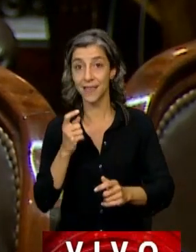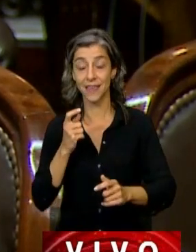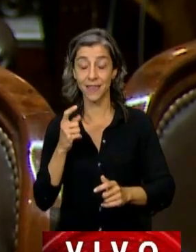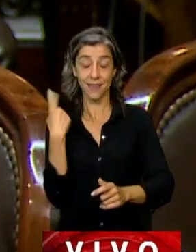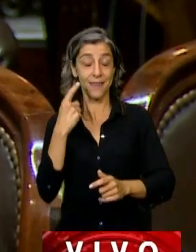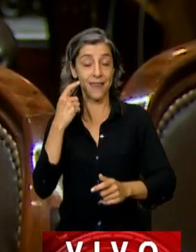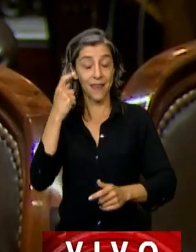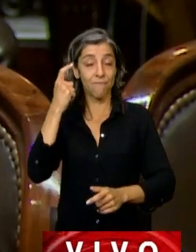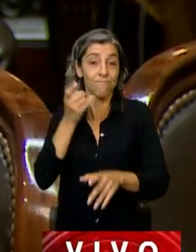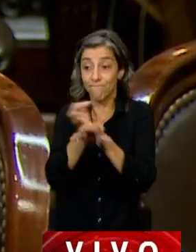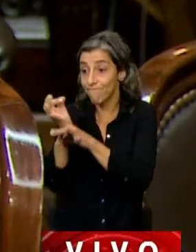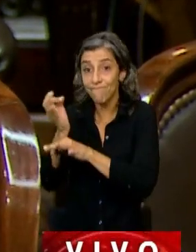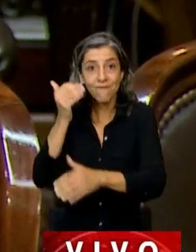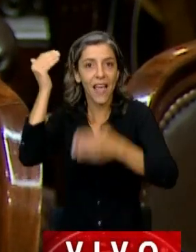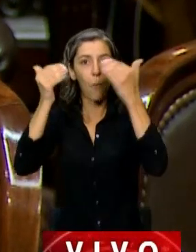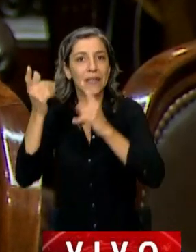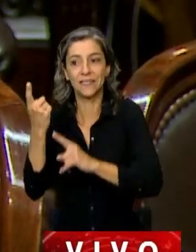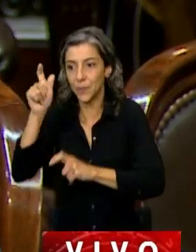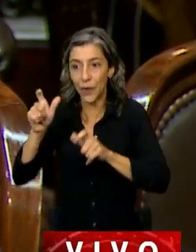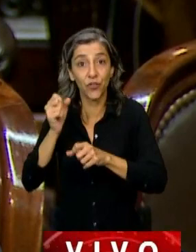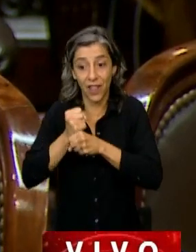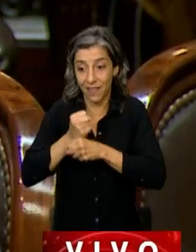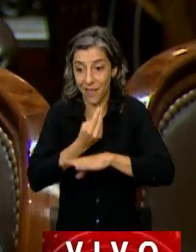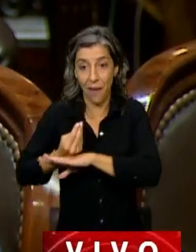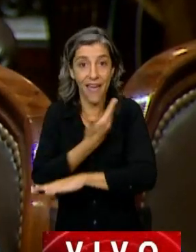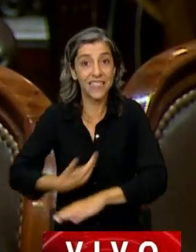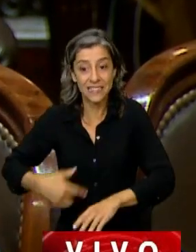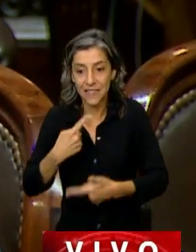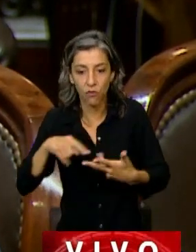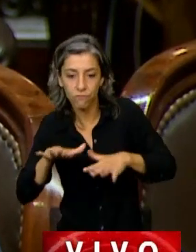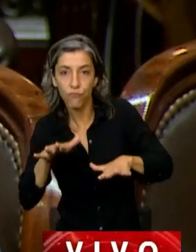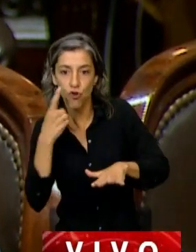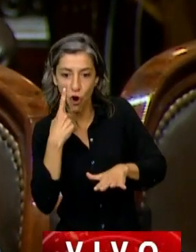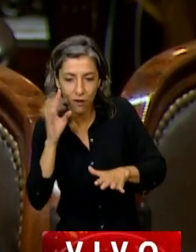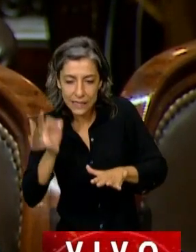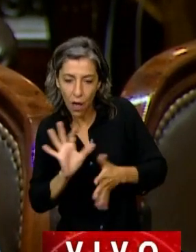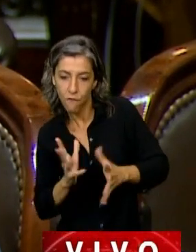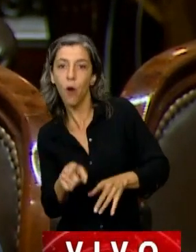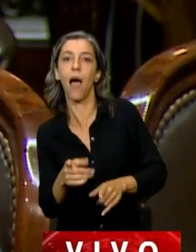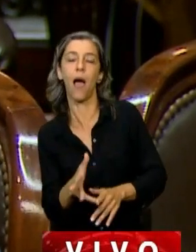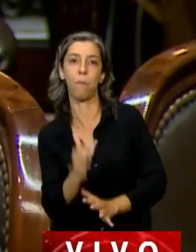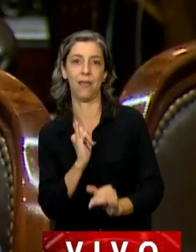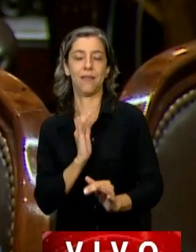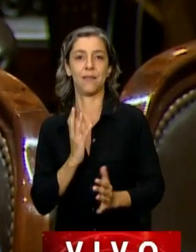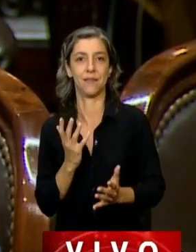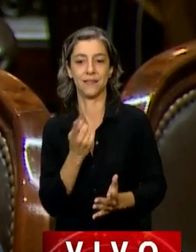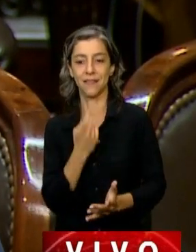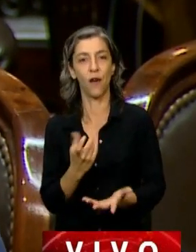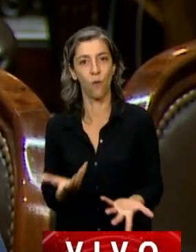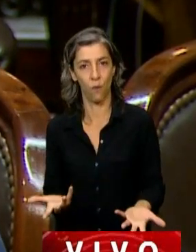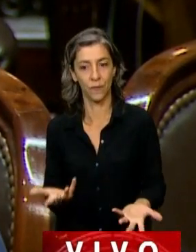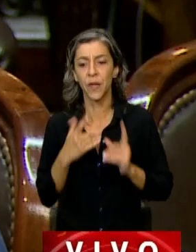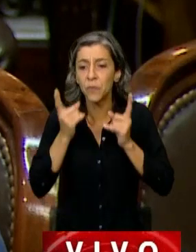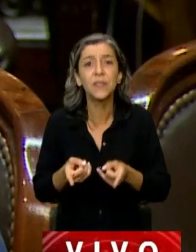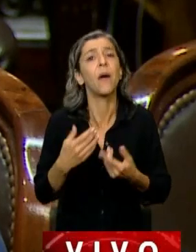a todos los agentes del Estado a prevenir estos casos, pero también sumar a las instituciones, a los